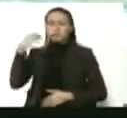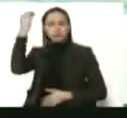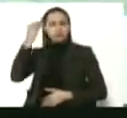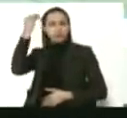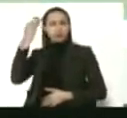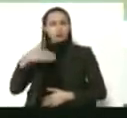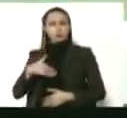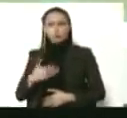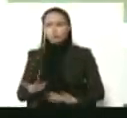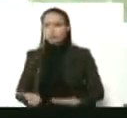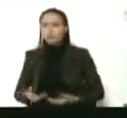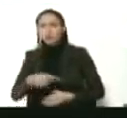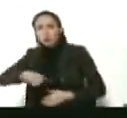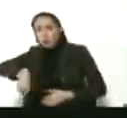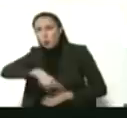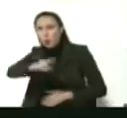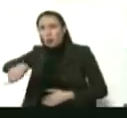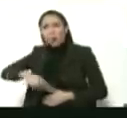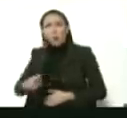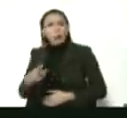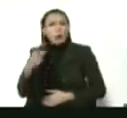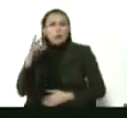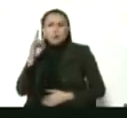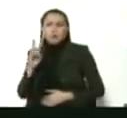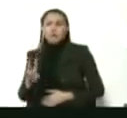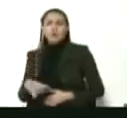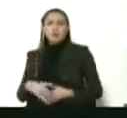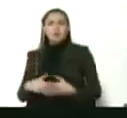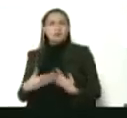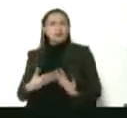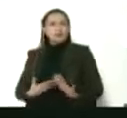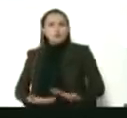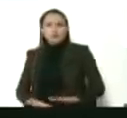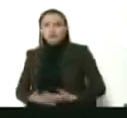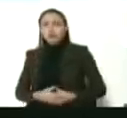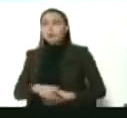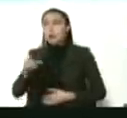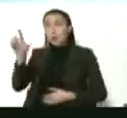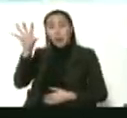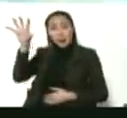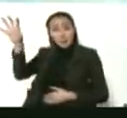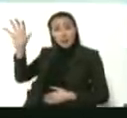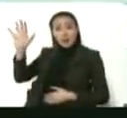ustedes, imagínense ustedes. Por eso en esos países,